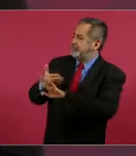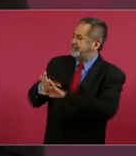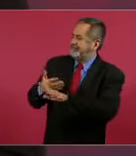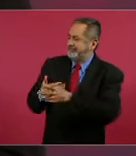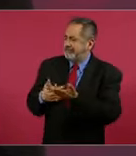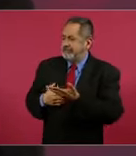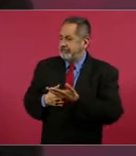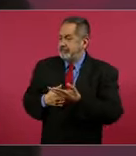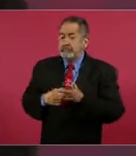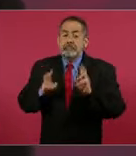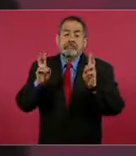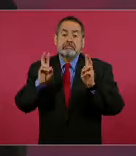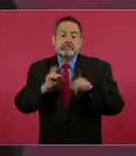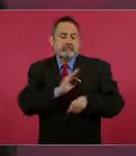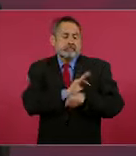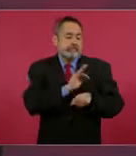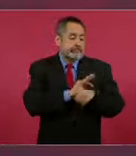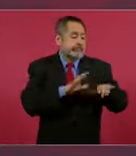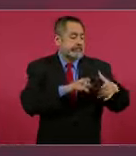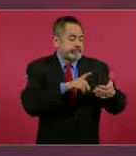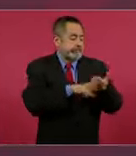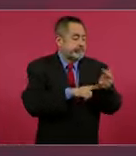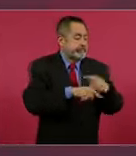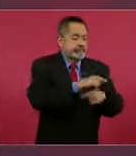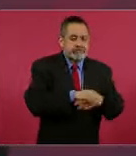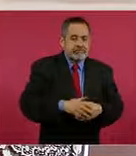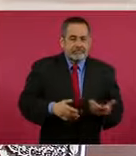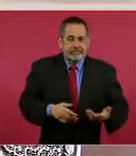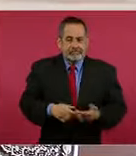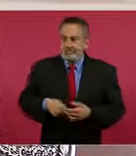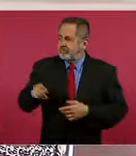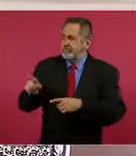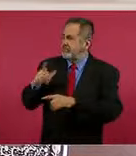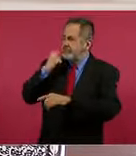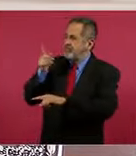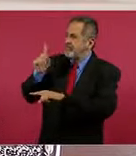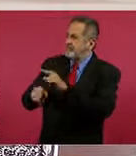en defensa de un proyecto político,